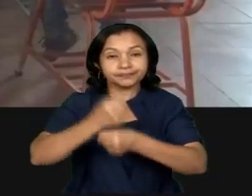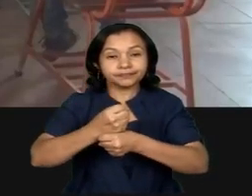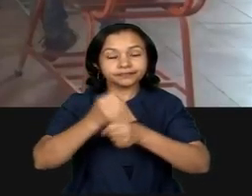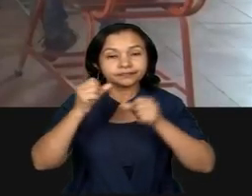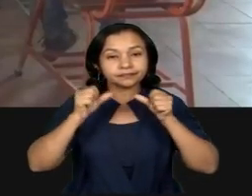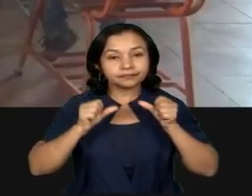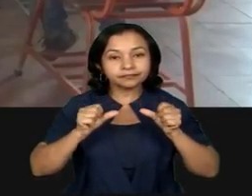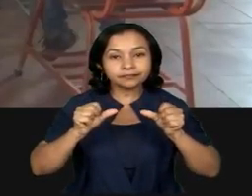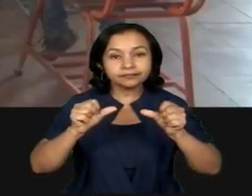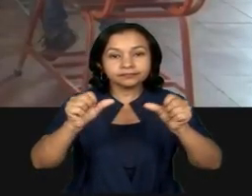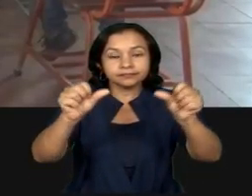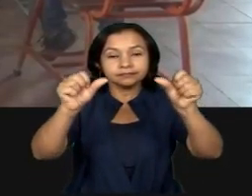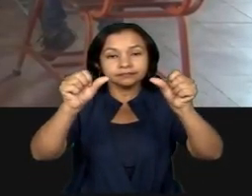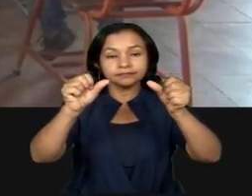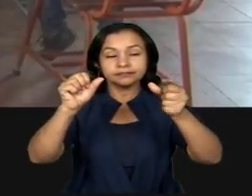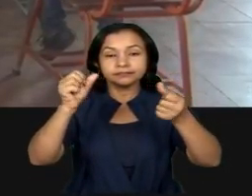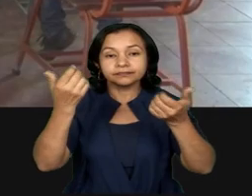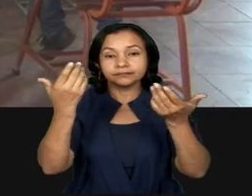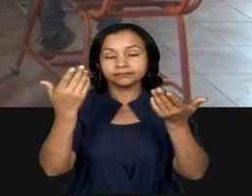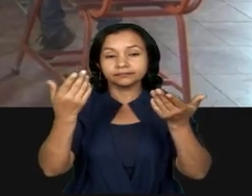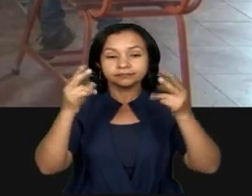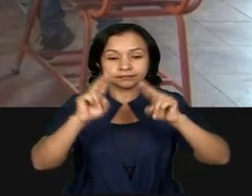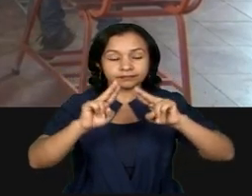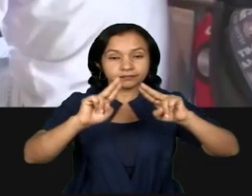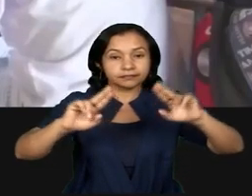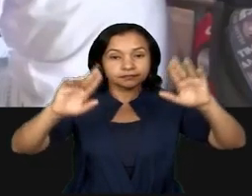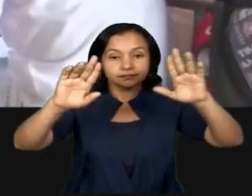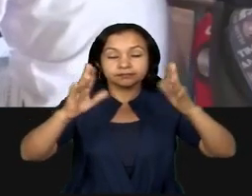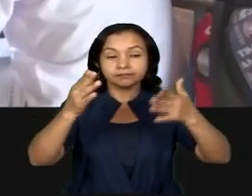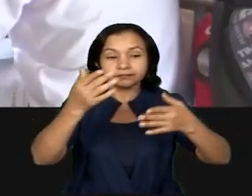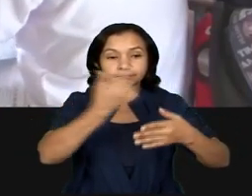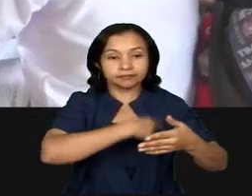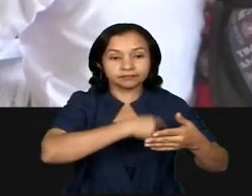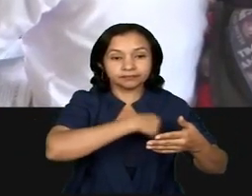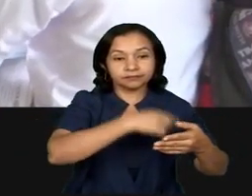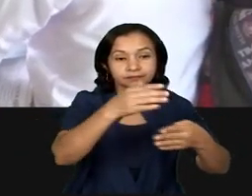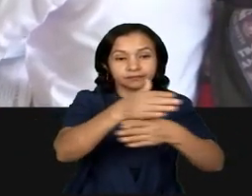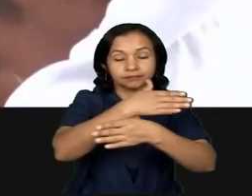avanzado en la dignificación de los ambientes escolares.